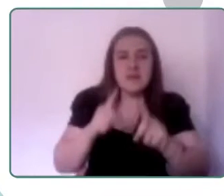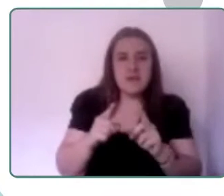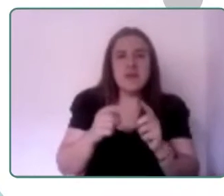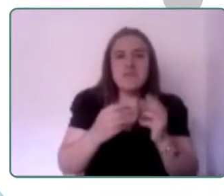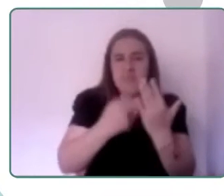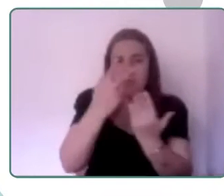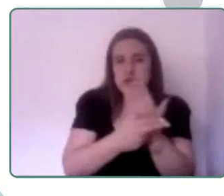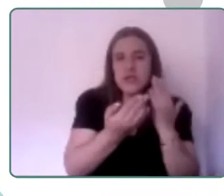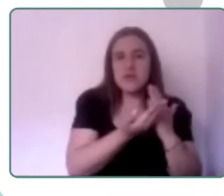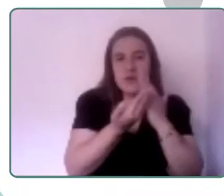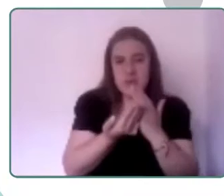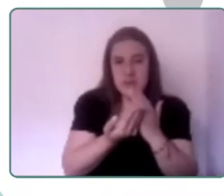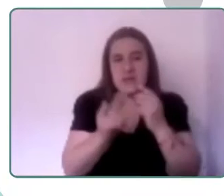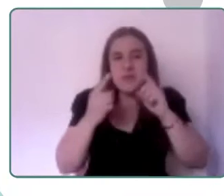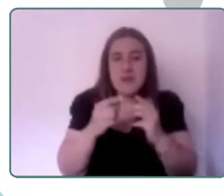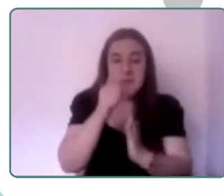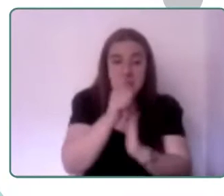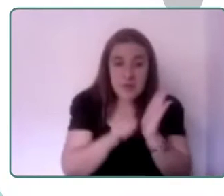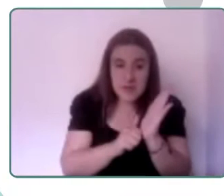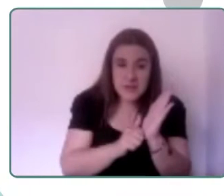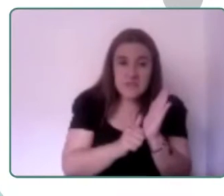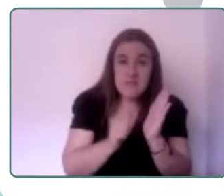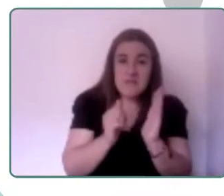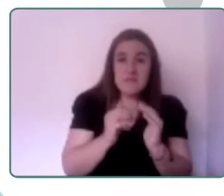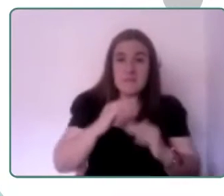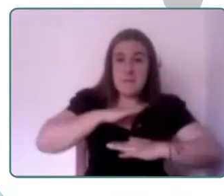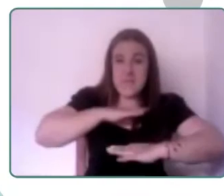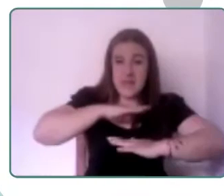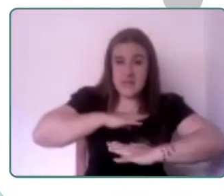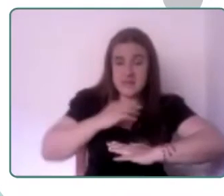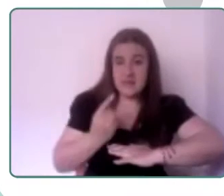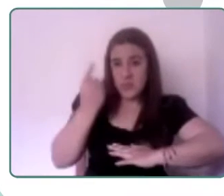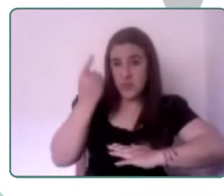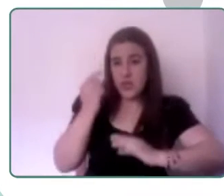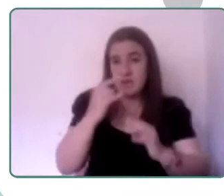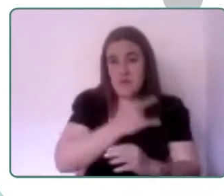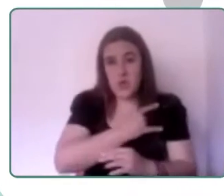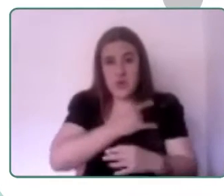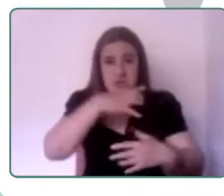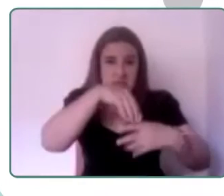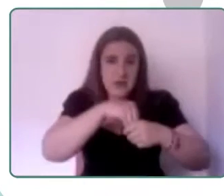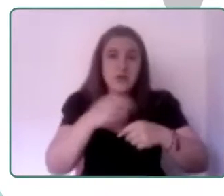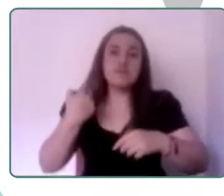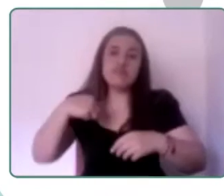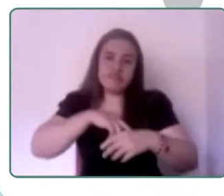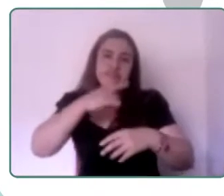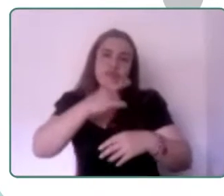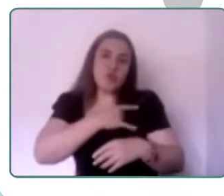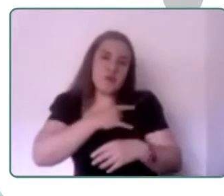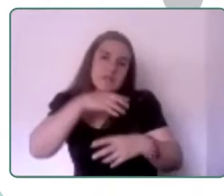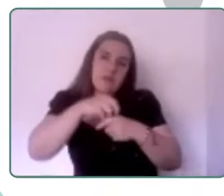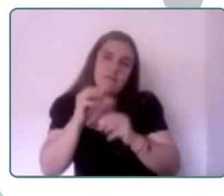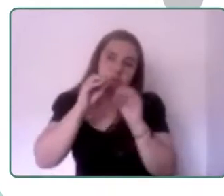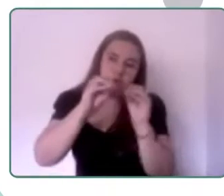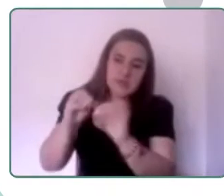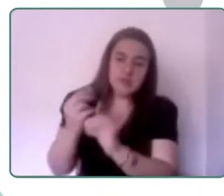universitario, que es donde desde nuestra universidad hacen un mayor énfasis en formación política y ciudadana. En